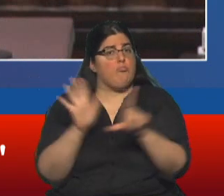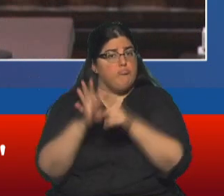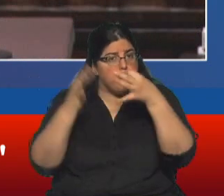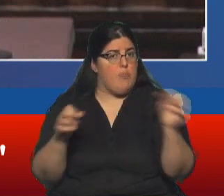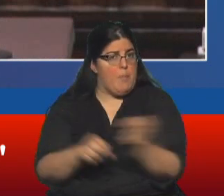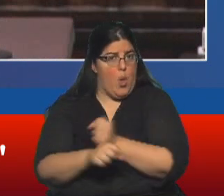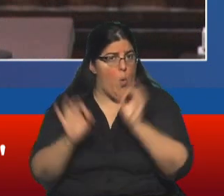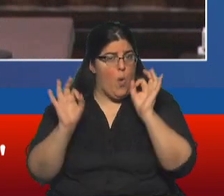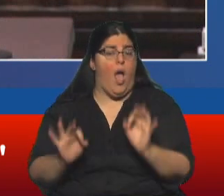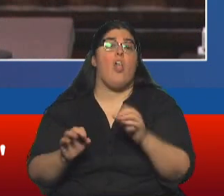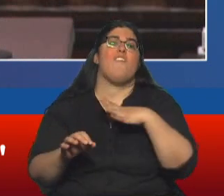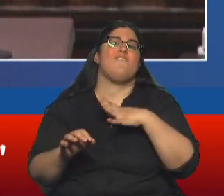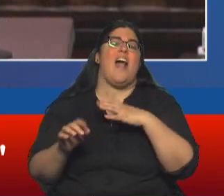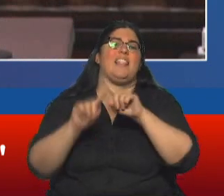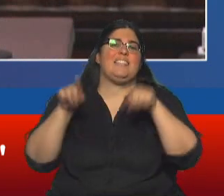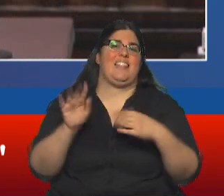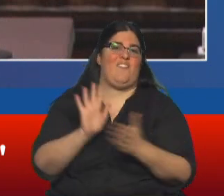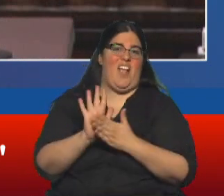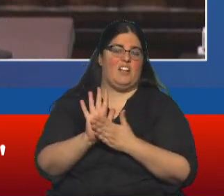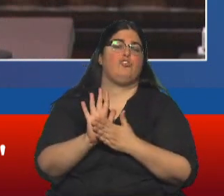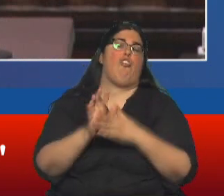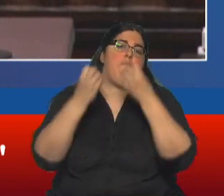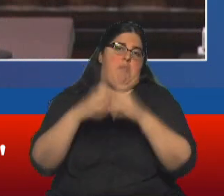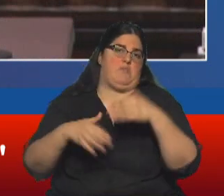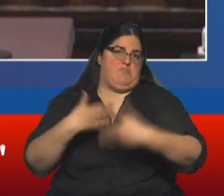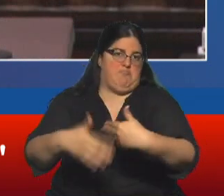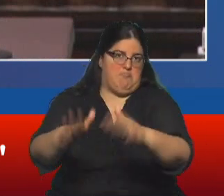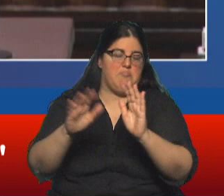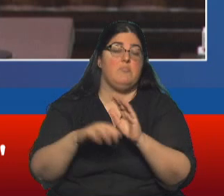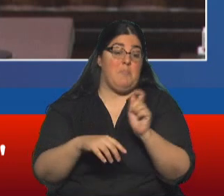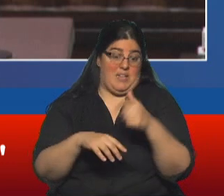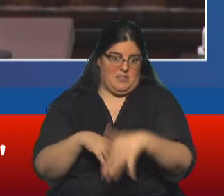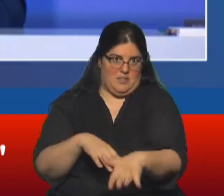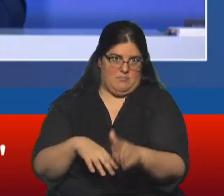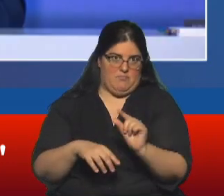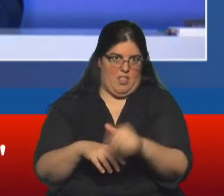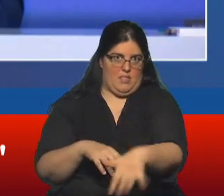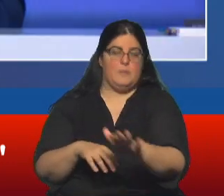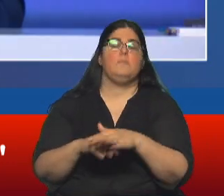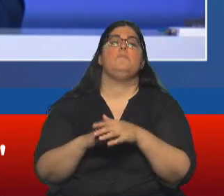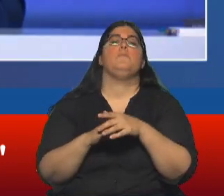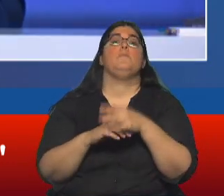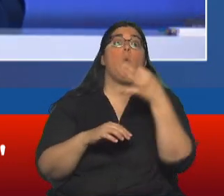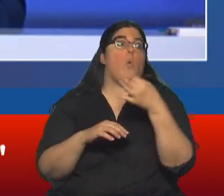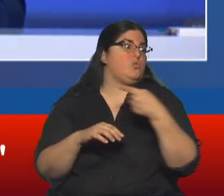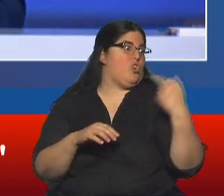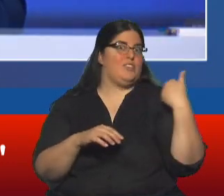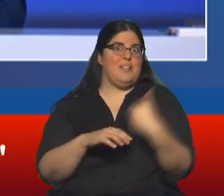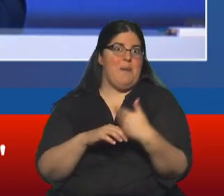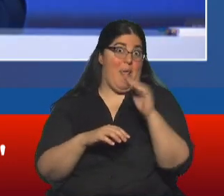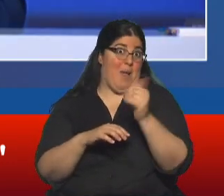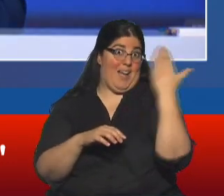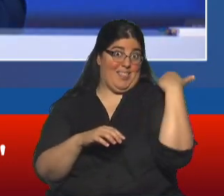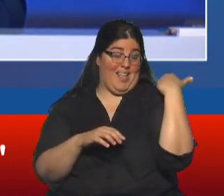que se certifique y pueda empezar a funcionar. Y eso tiene que ser en estos meses. Esta semana, casualmente, el